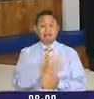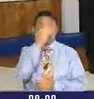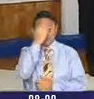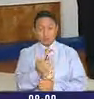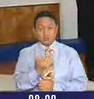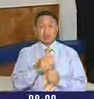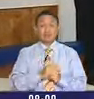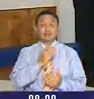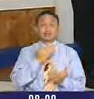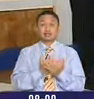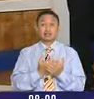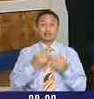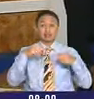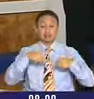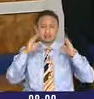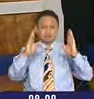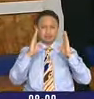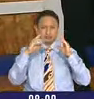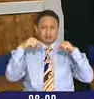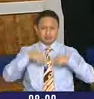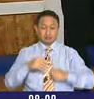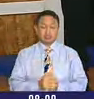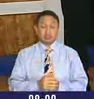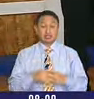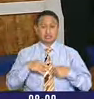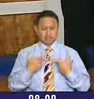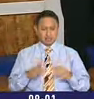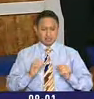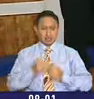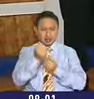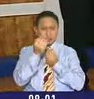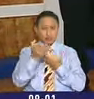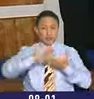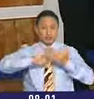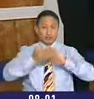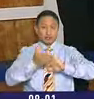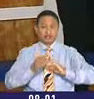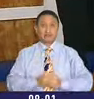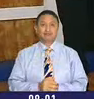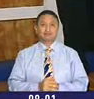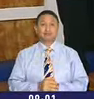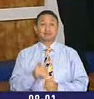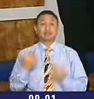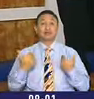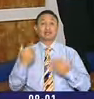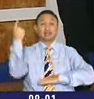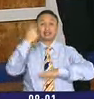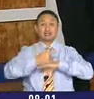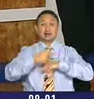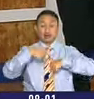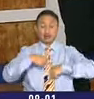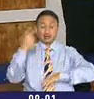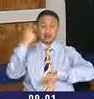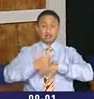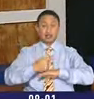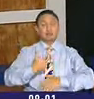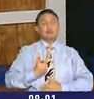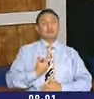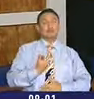días. Gracias por continuar en nuestra señal. Nosotros listos ya con información de la comunidad. Y feliz día también. Hoy es Día del